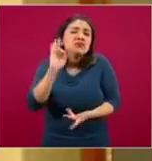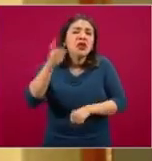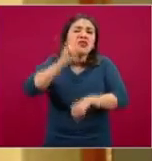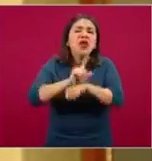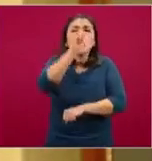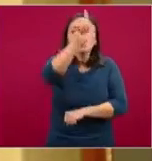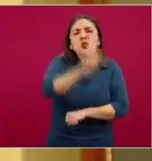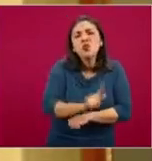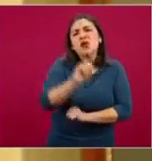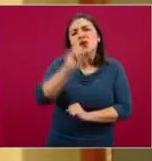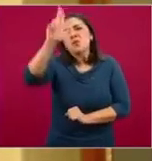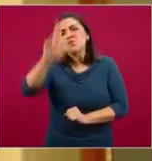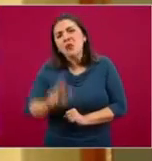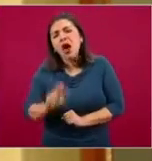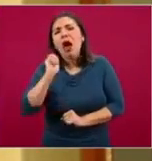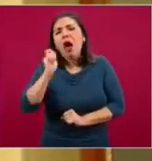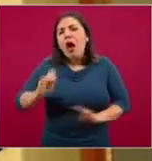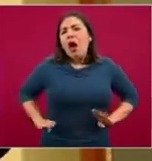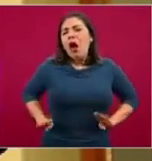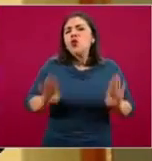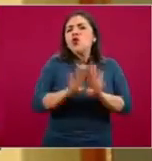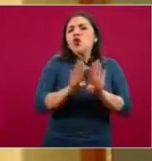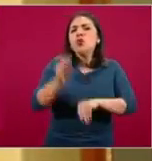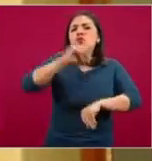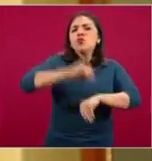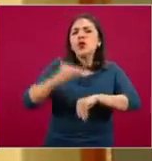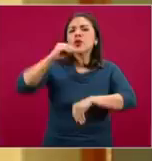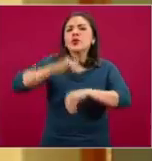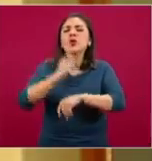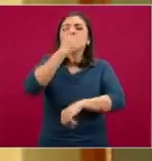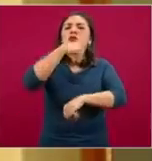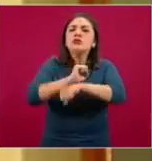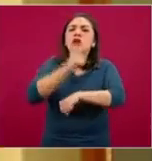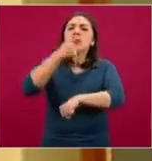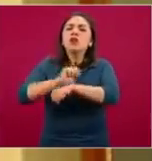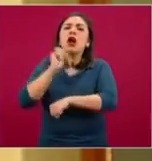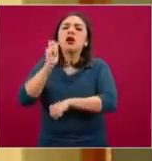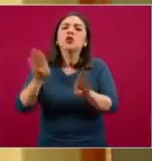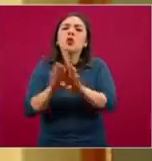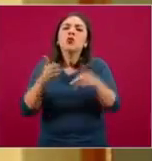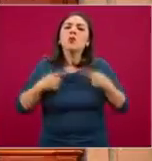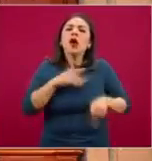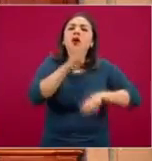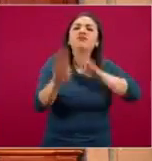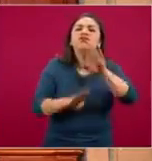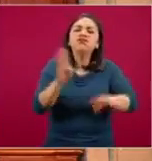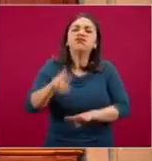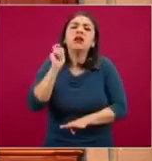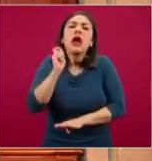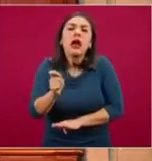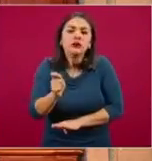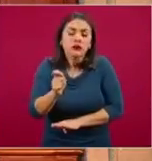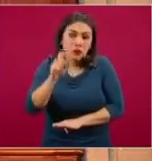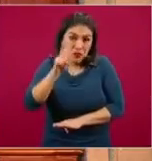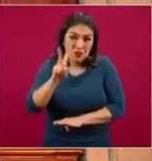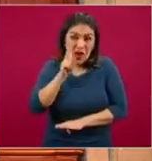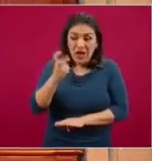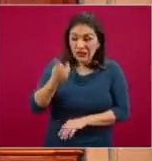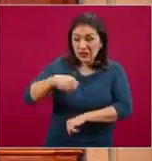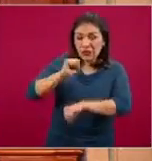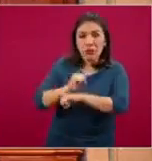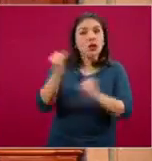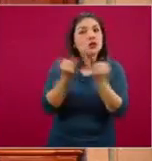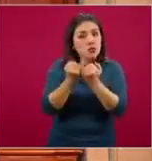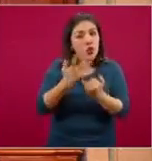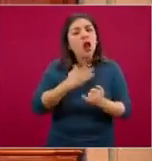lunes o martes, el comportamiento semana con semana de la letalidad y de la mortalidad, que como veíamos en esta semana también ha